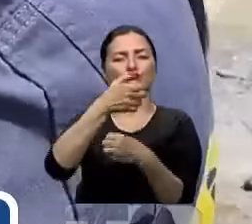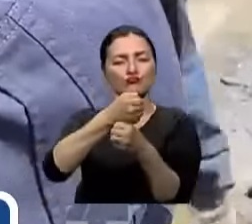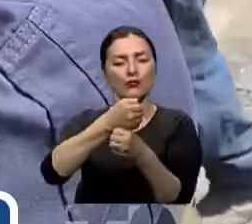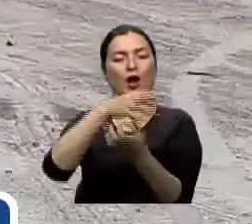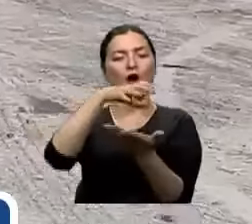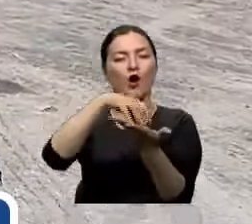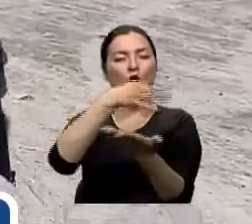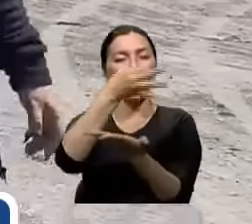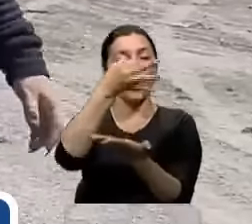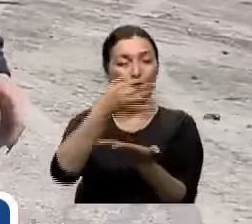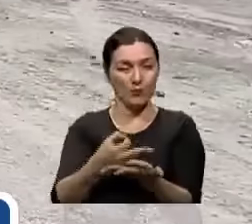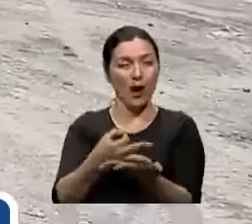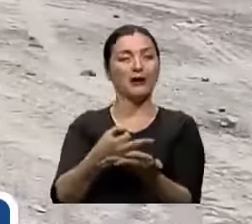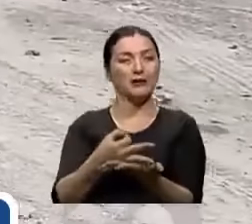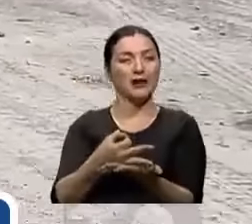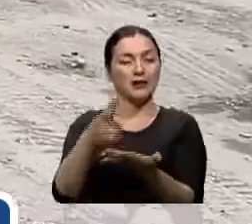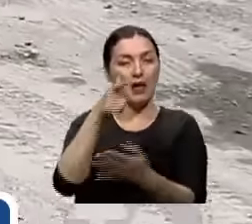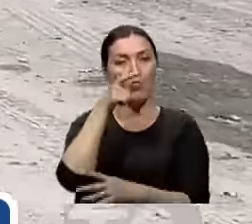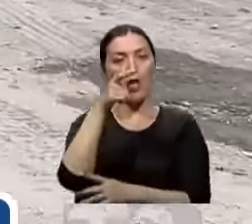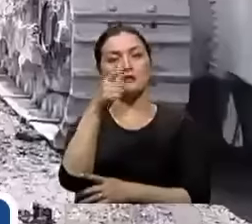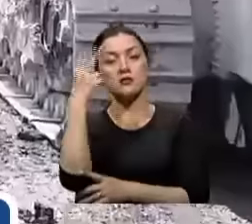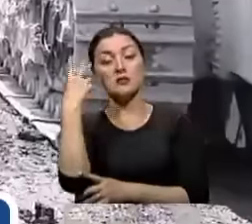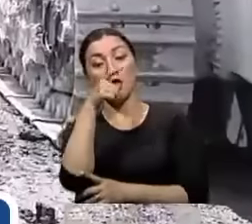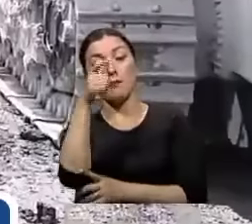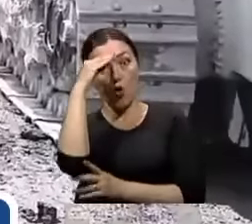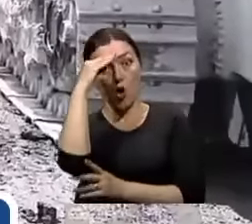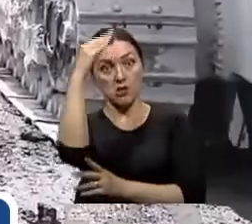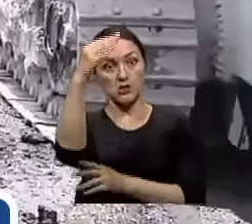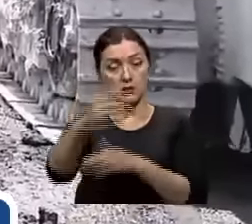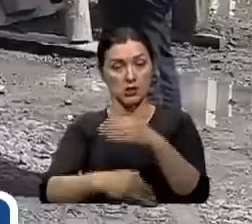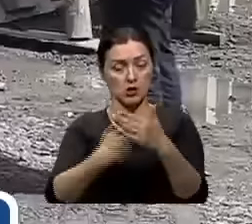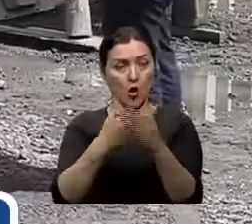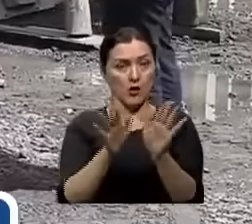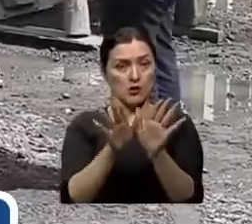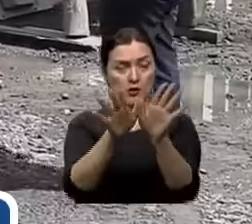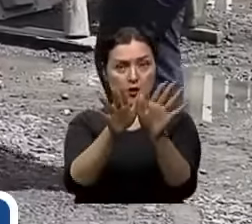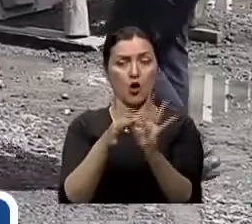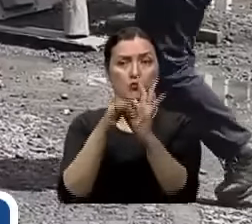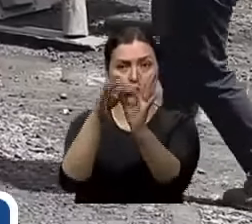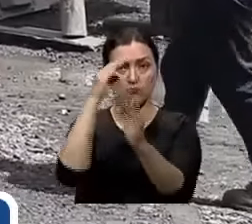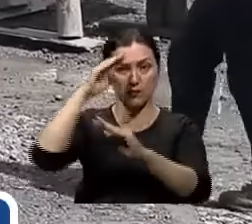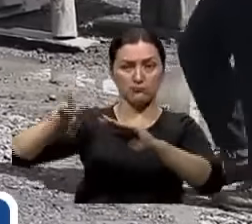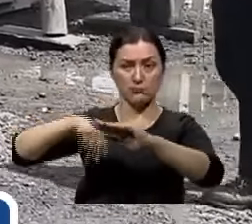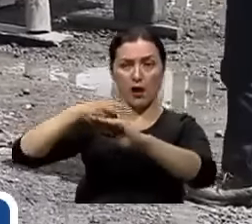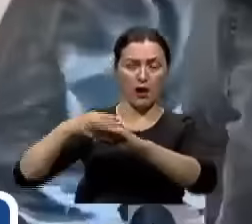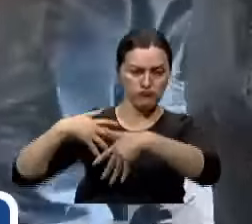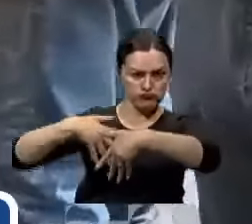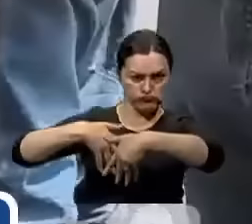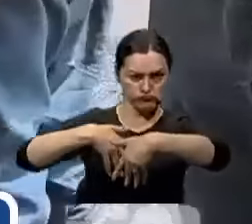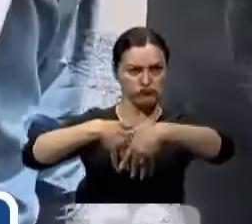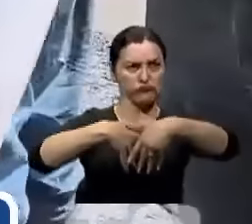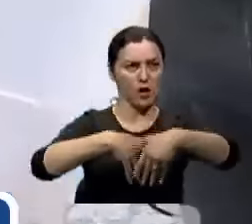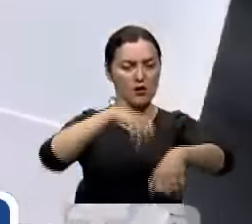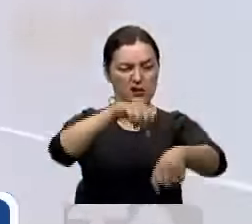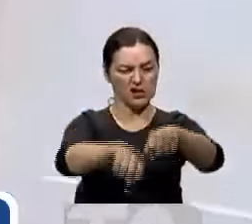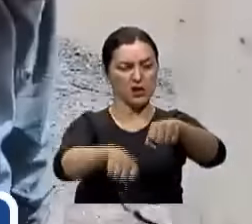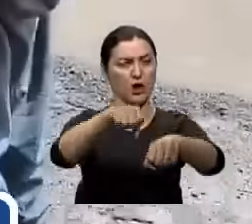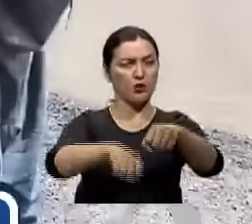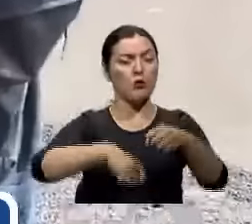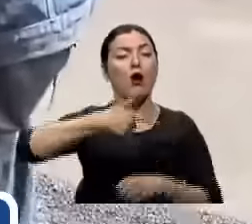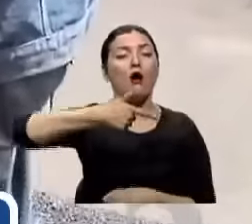provincia de Cotopaxi, la Intendencia General de Policía en colaboración con la Policía Nacional llevó a cabo la destrucción de una gran cantidad